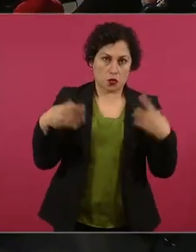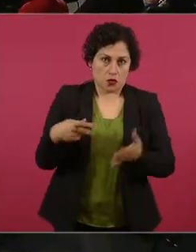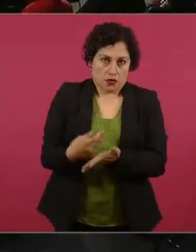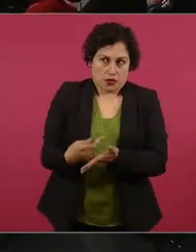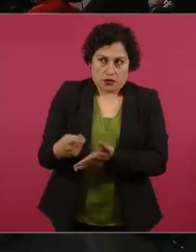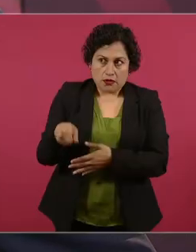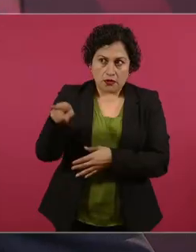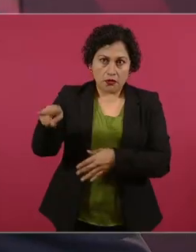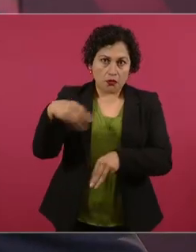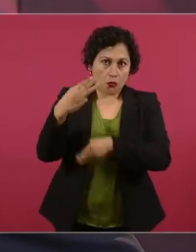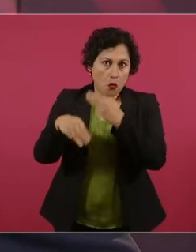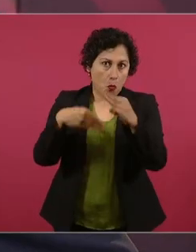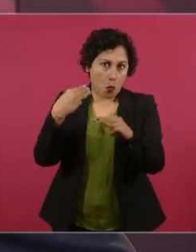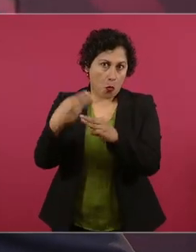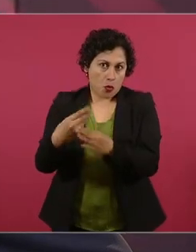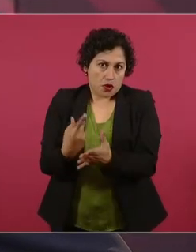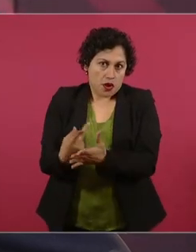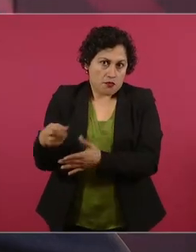mundial de periodismo,